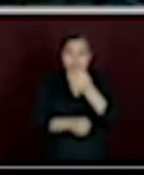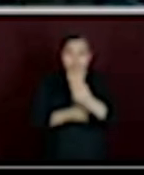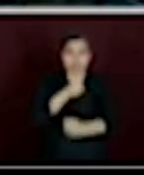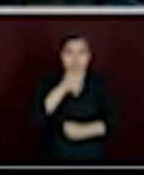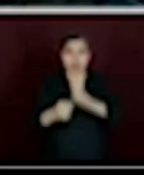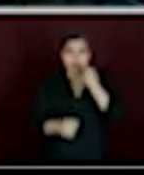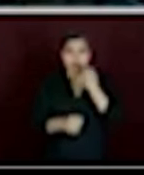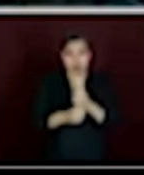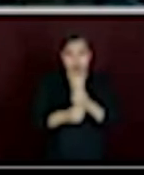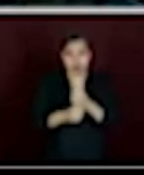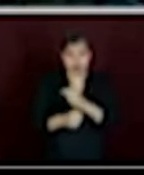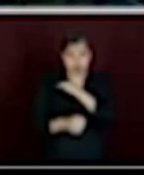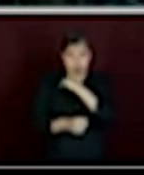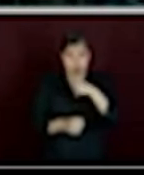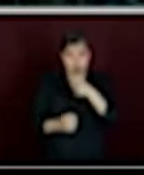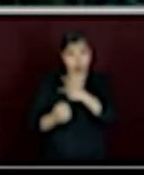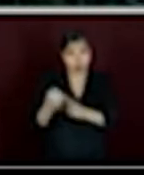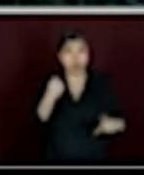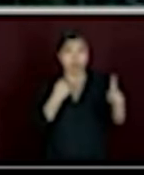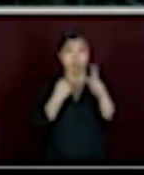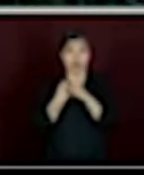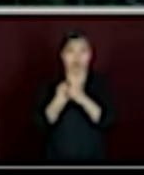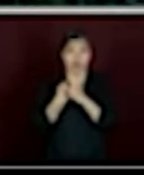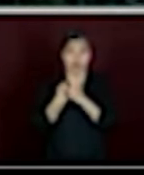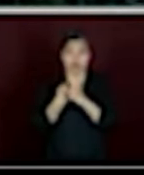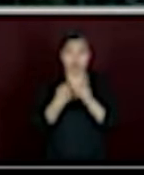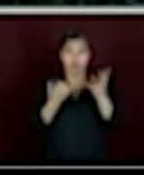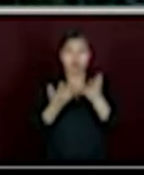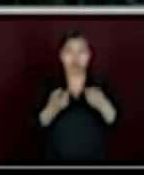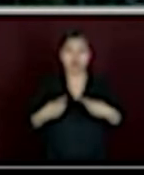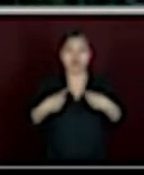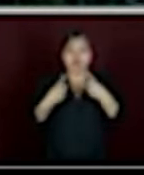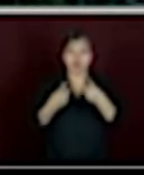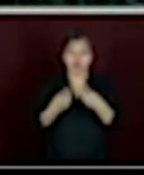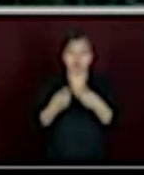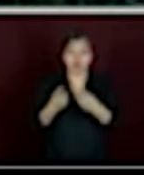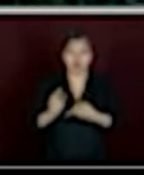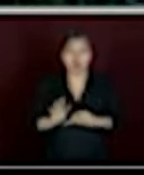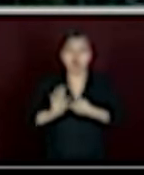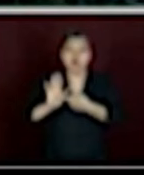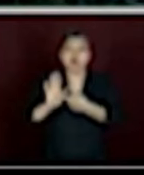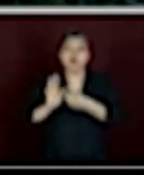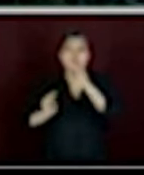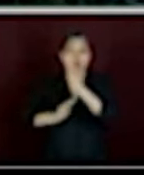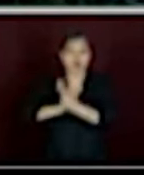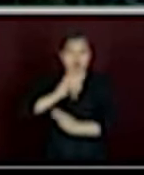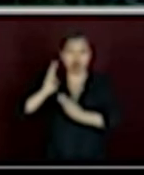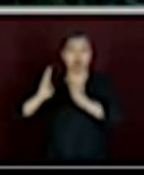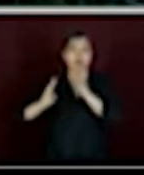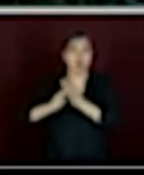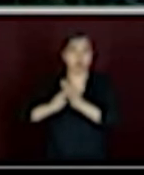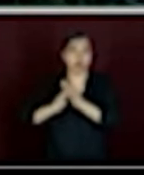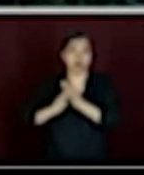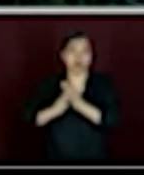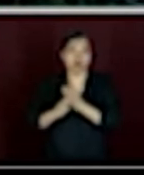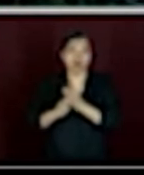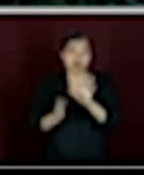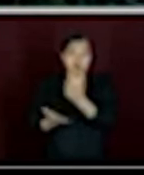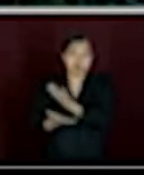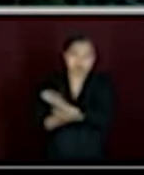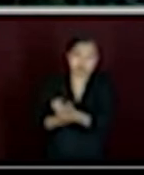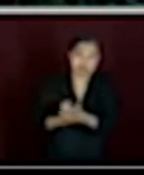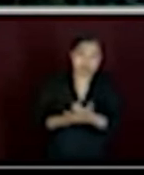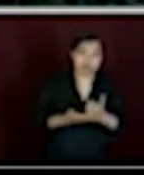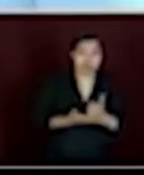la voluntad popular, fue que de confirmarse las tendencias sería presidenta. Ahora, yo lo que te